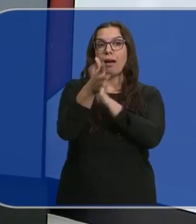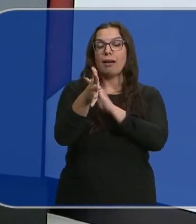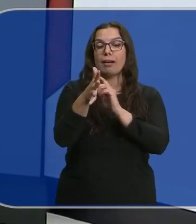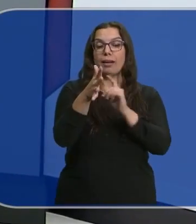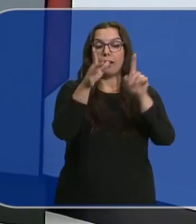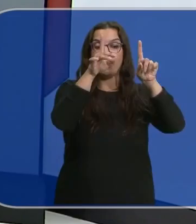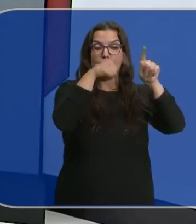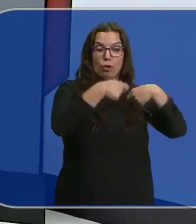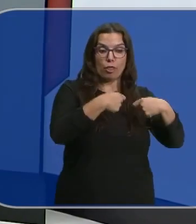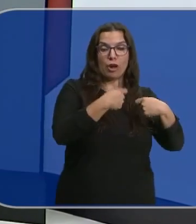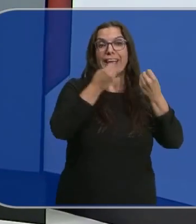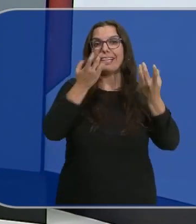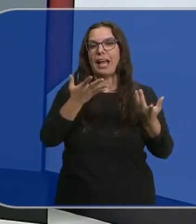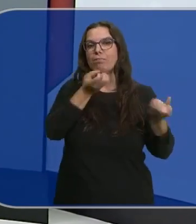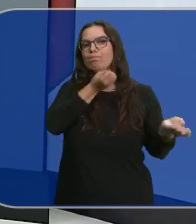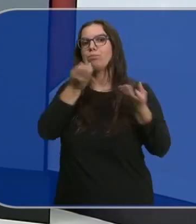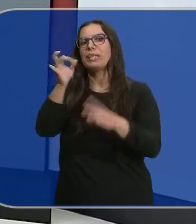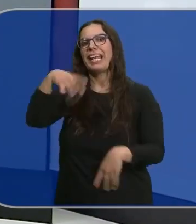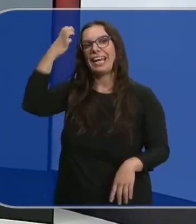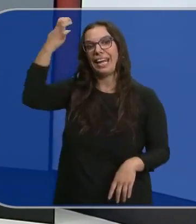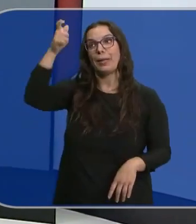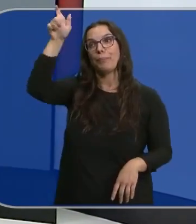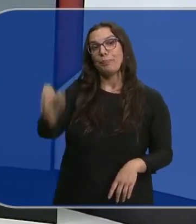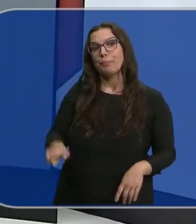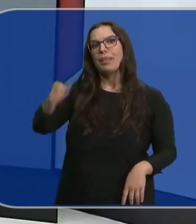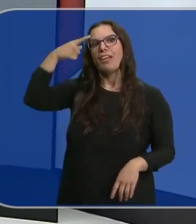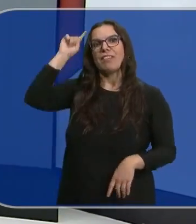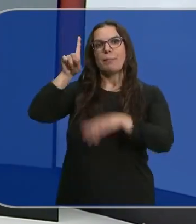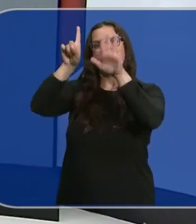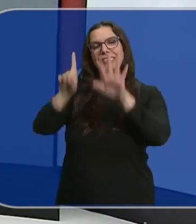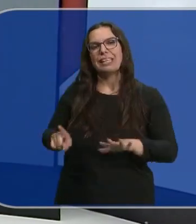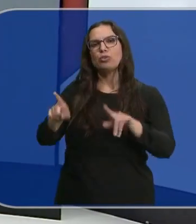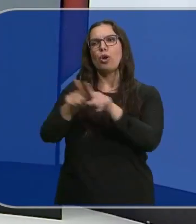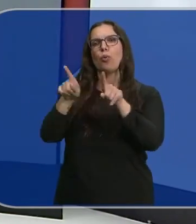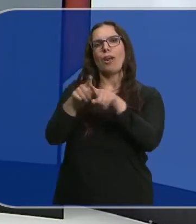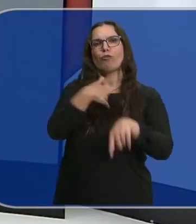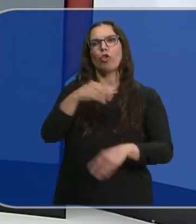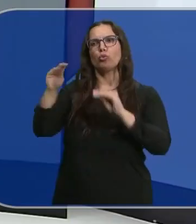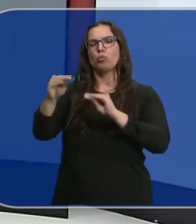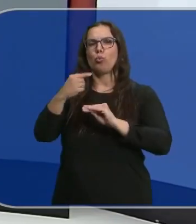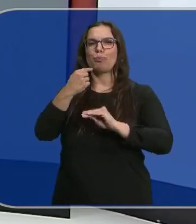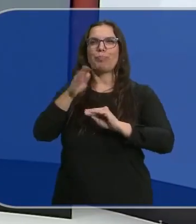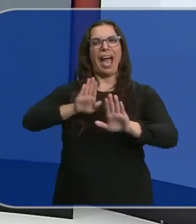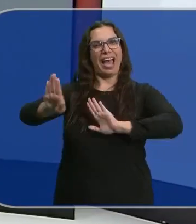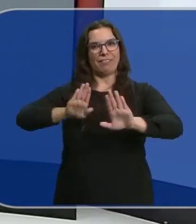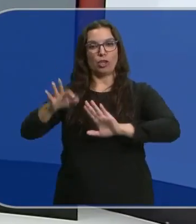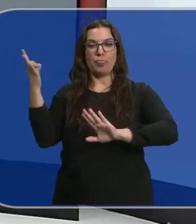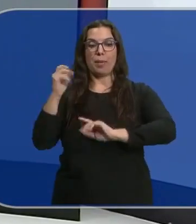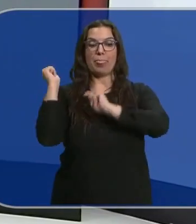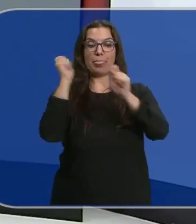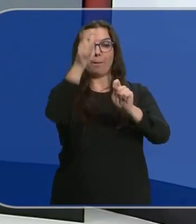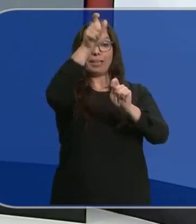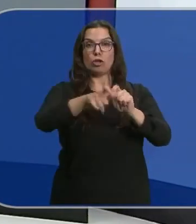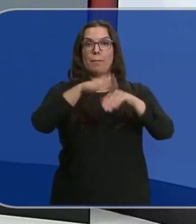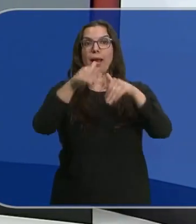esas negociaciones al rey. Felipe VI va a tener un papel de árbitro. Debe proponer un candidato para la investidura. Es lo que